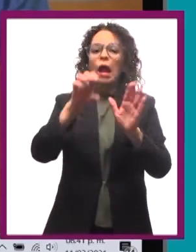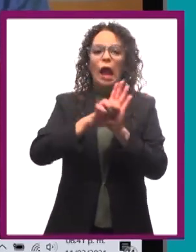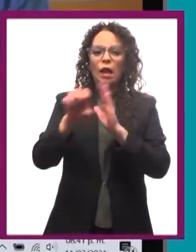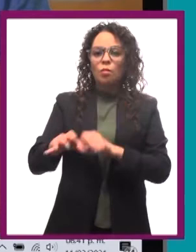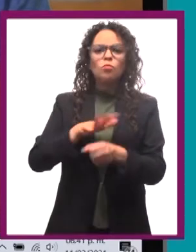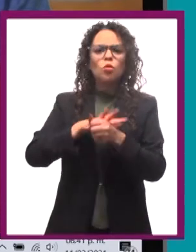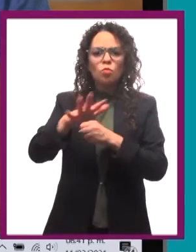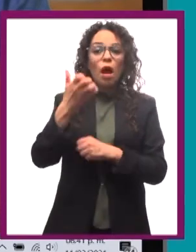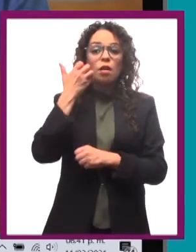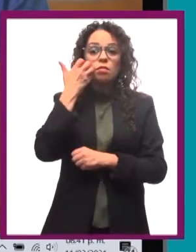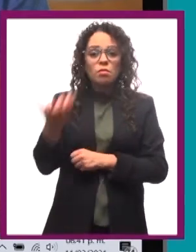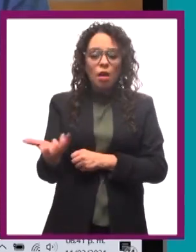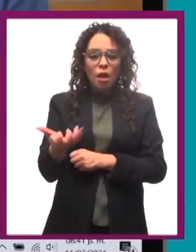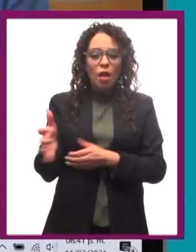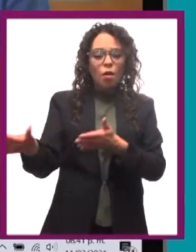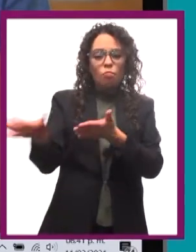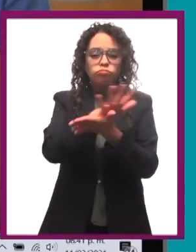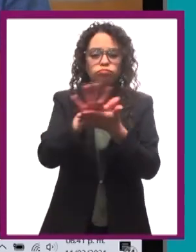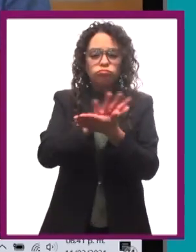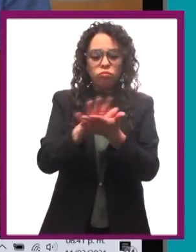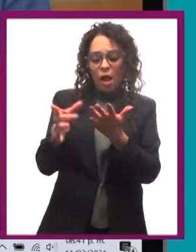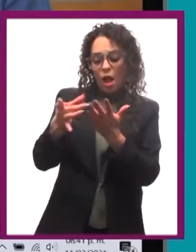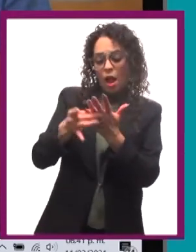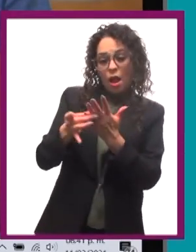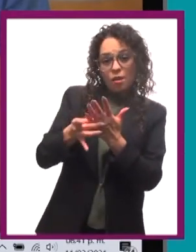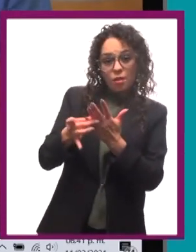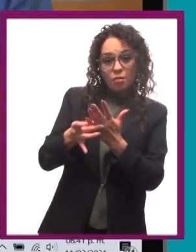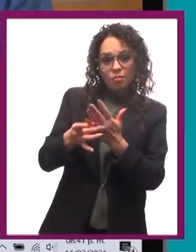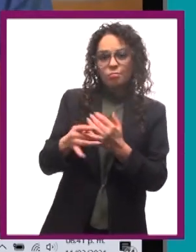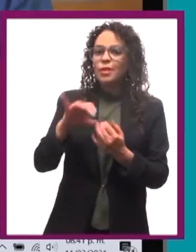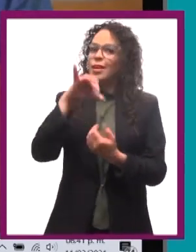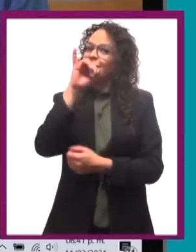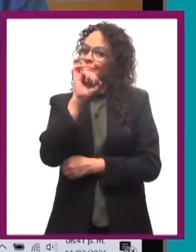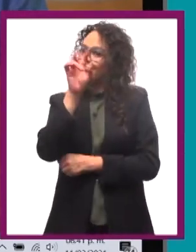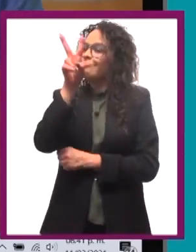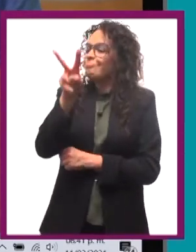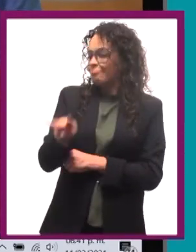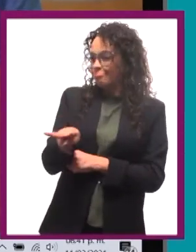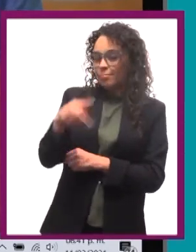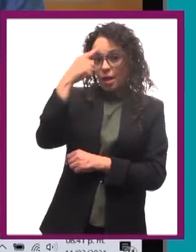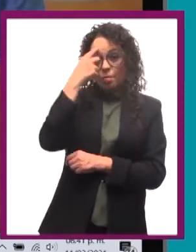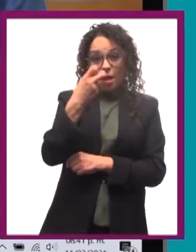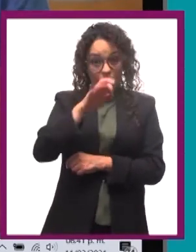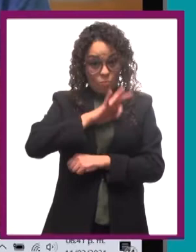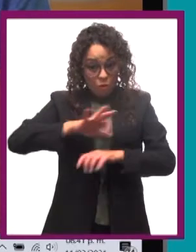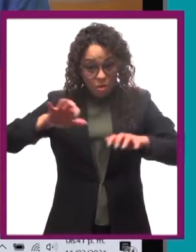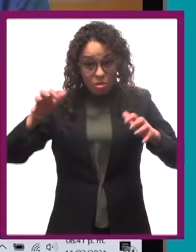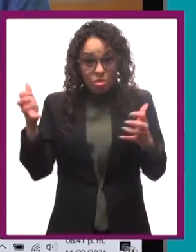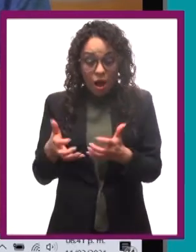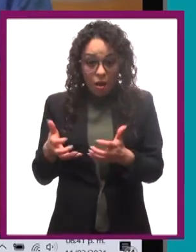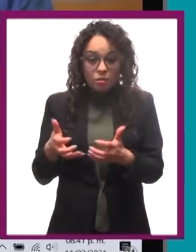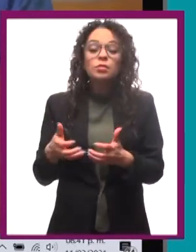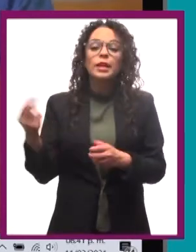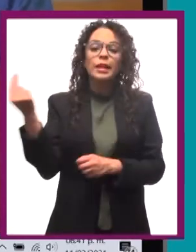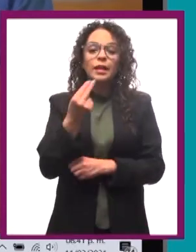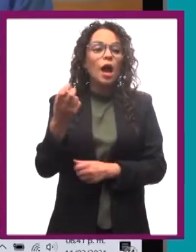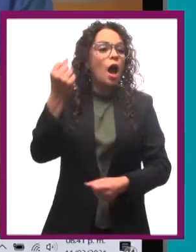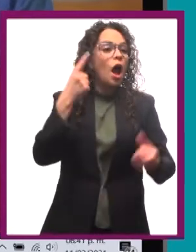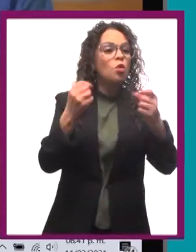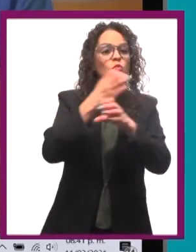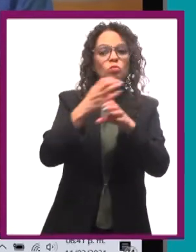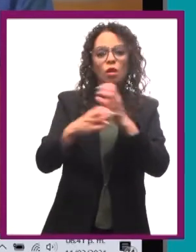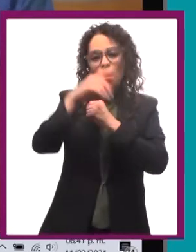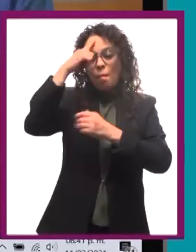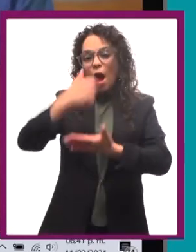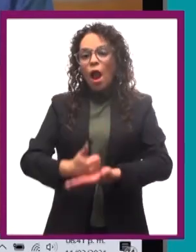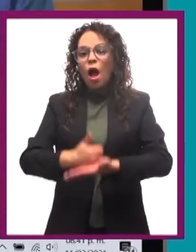como aquí, que es destruir un anillo. Sin duda. Y para lograrlo, necesita de algunas cosas